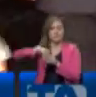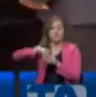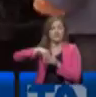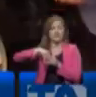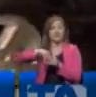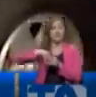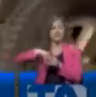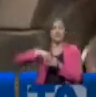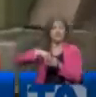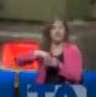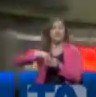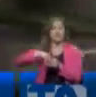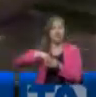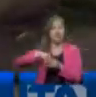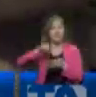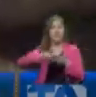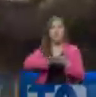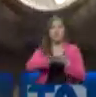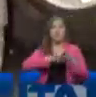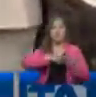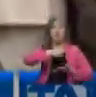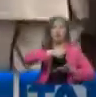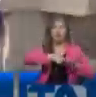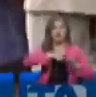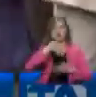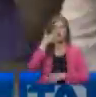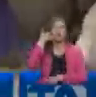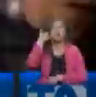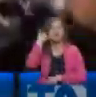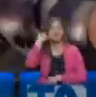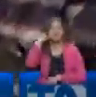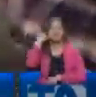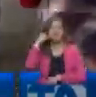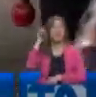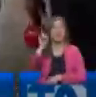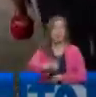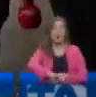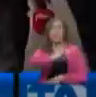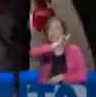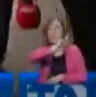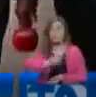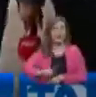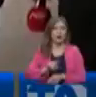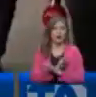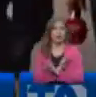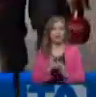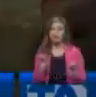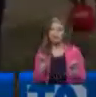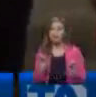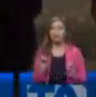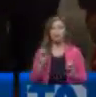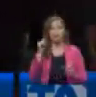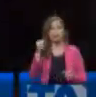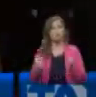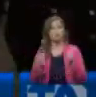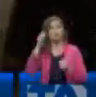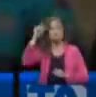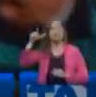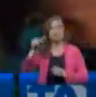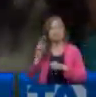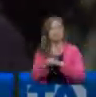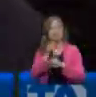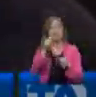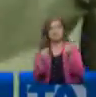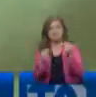estableció prohibir la contratación y el uso del servicio de telefonía celular, la prohibición del uso de vehículos del gobierno